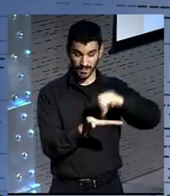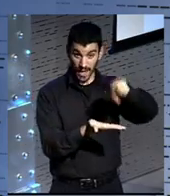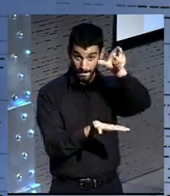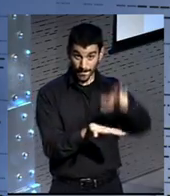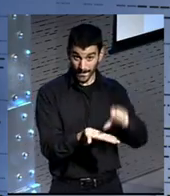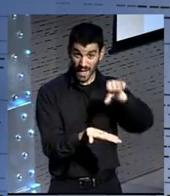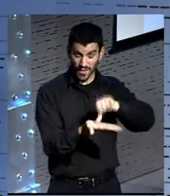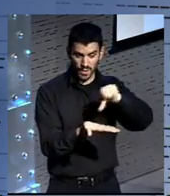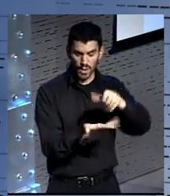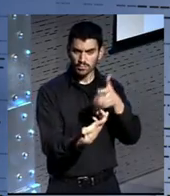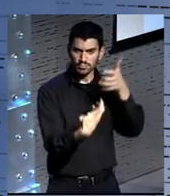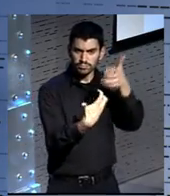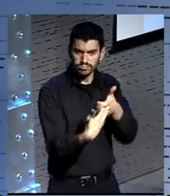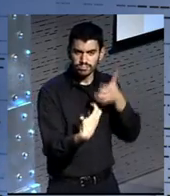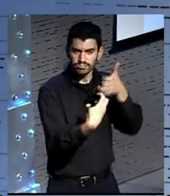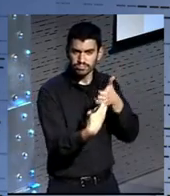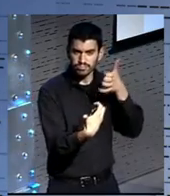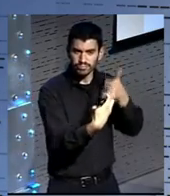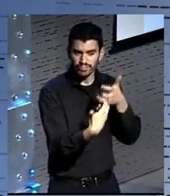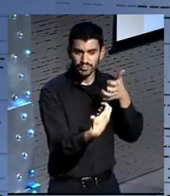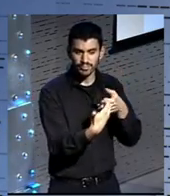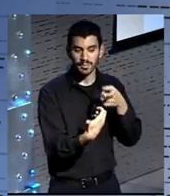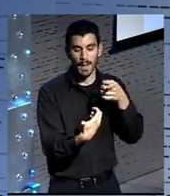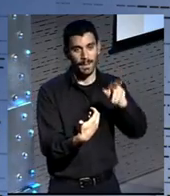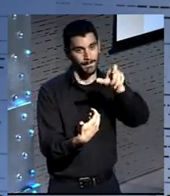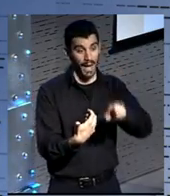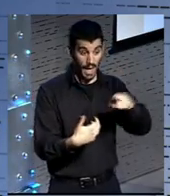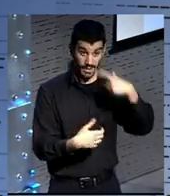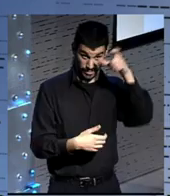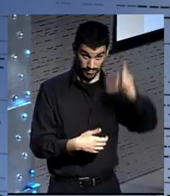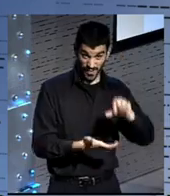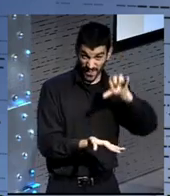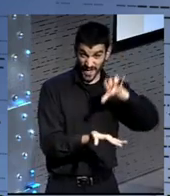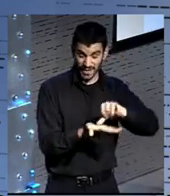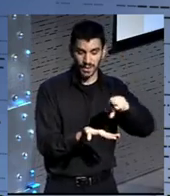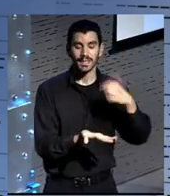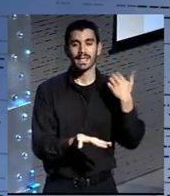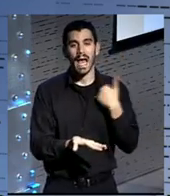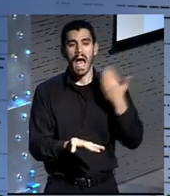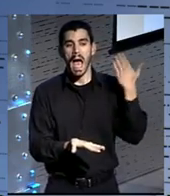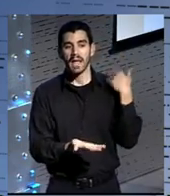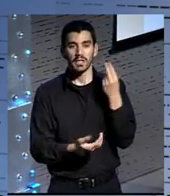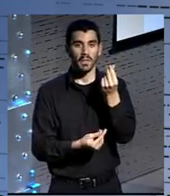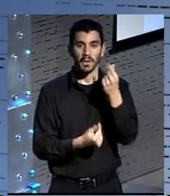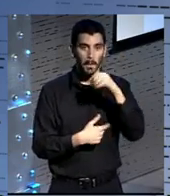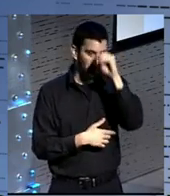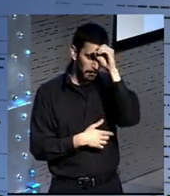que probablemente va a tener grados de alfabetización financiera